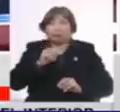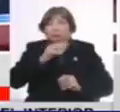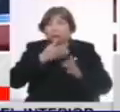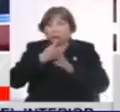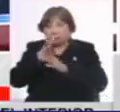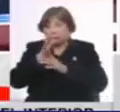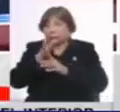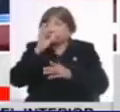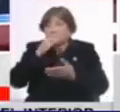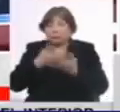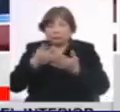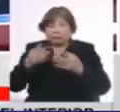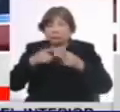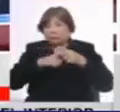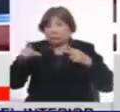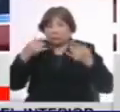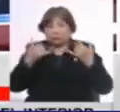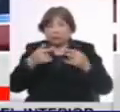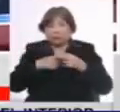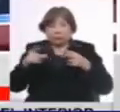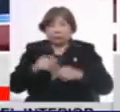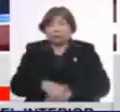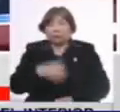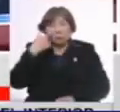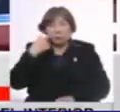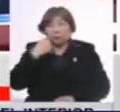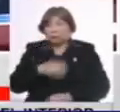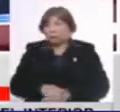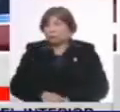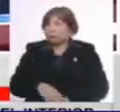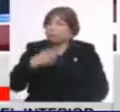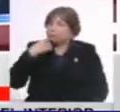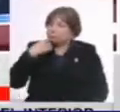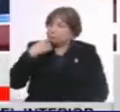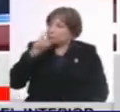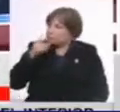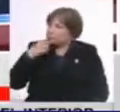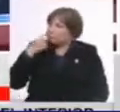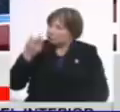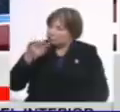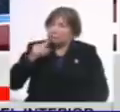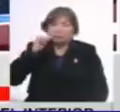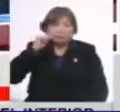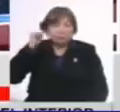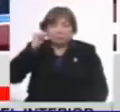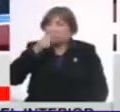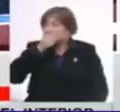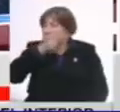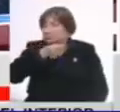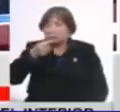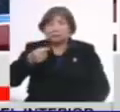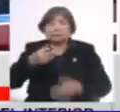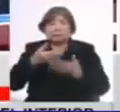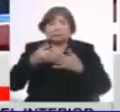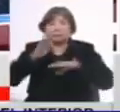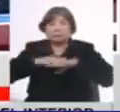y de ubicación de los hoy prófugos. Lo hemos manifestado el día de ayer en la conferencia de